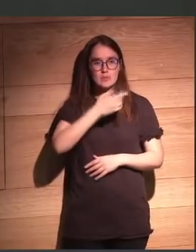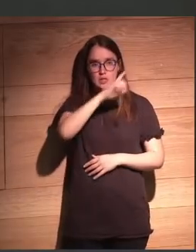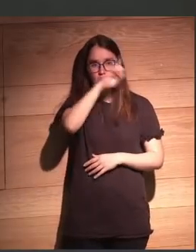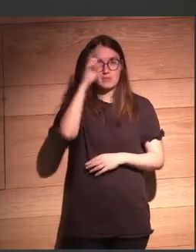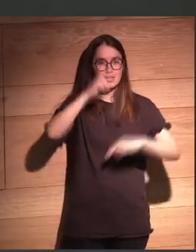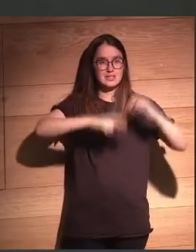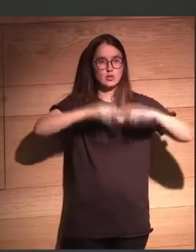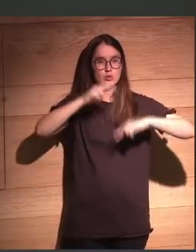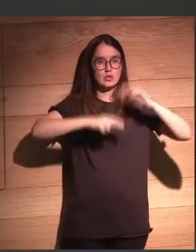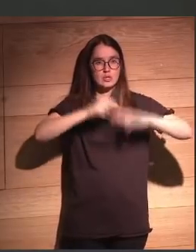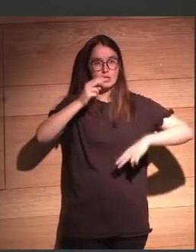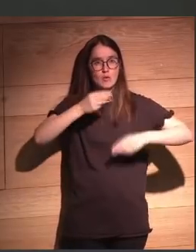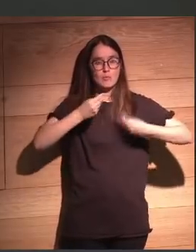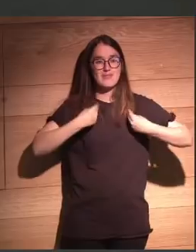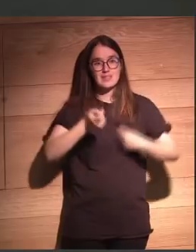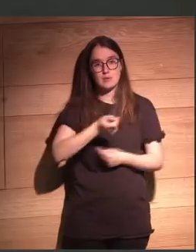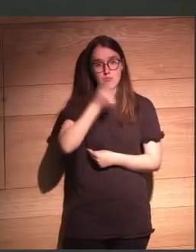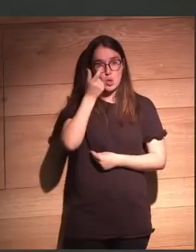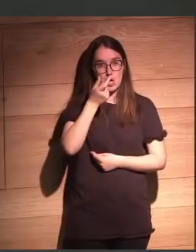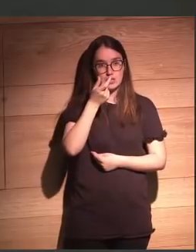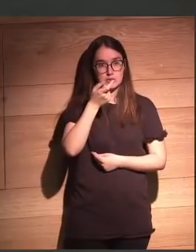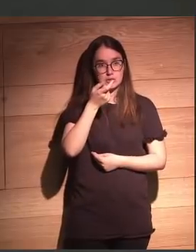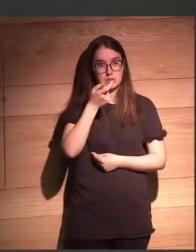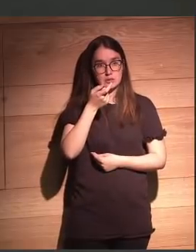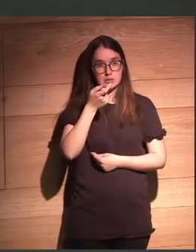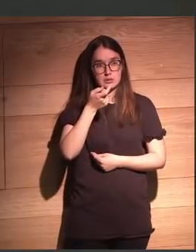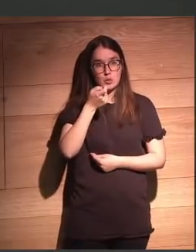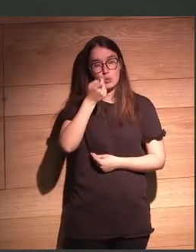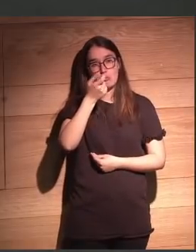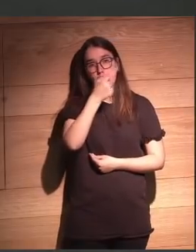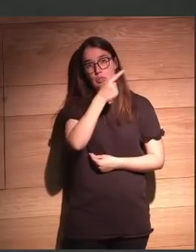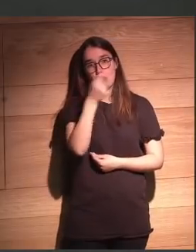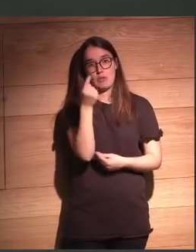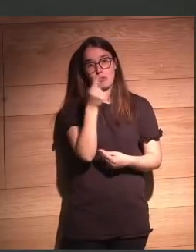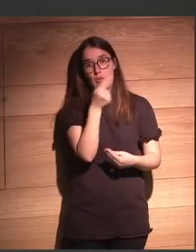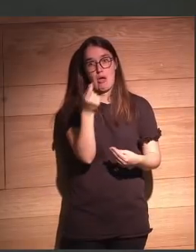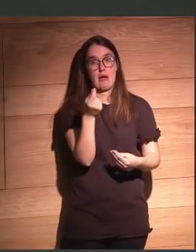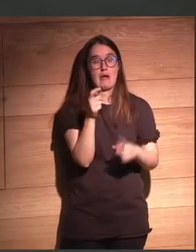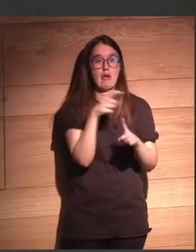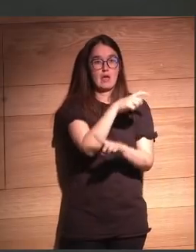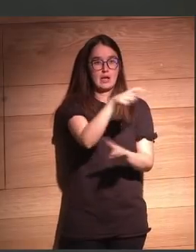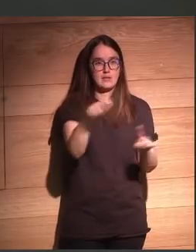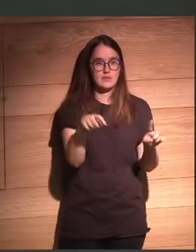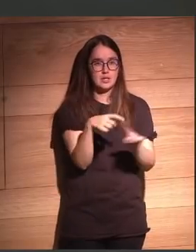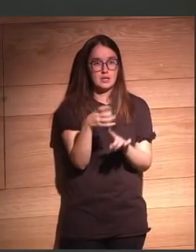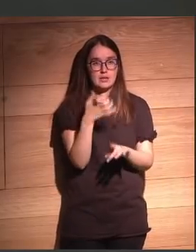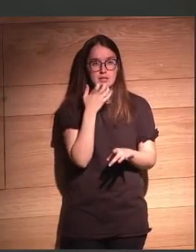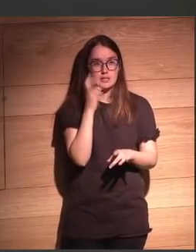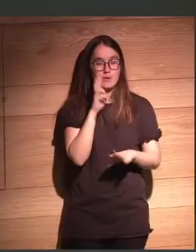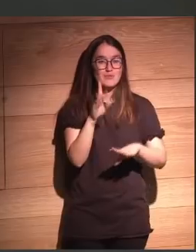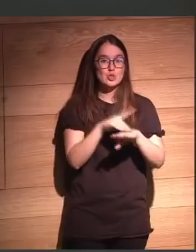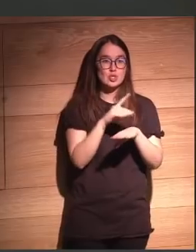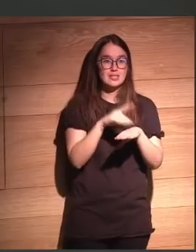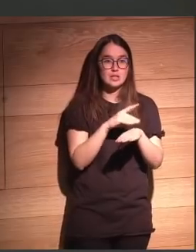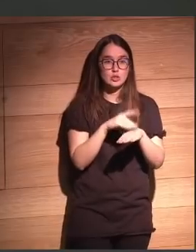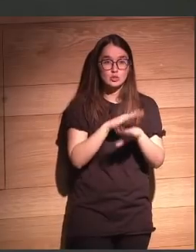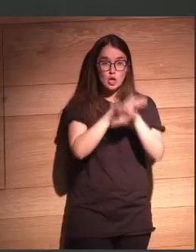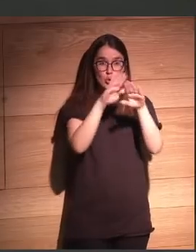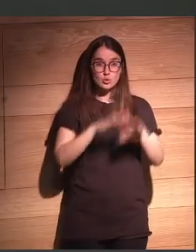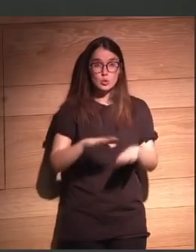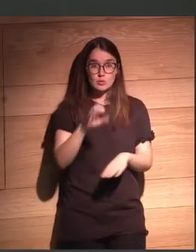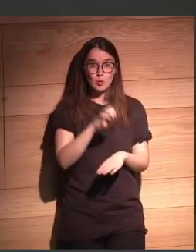esté construyendo tan poquitas viviendas, a duras penas unas poquitas de cientos al año. Y si vemos los datos de los